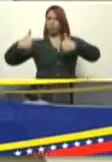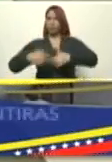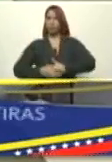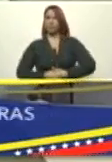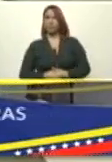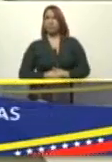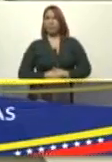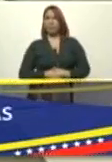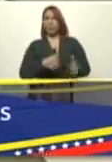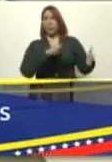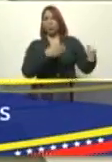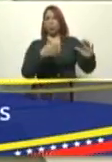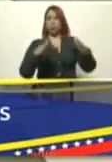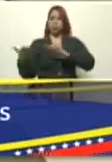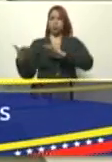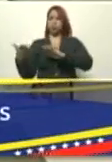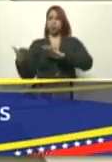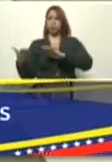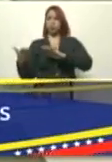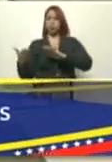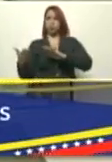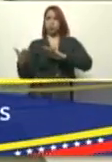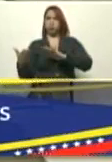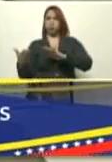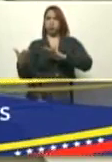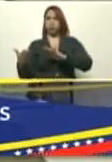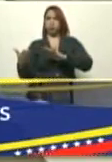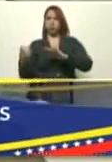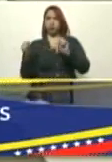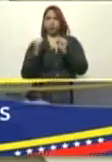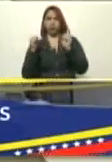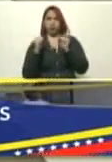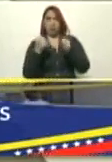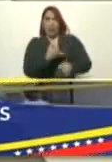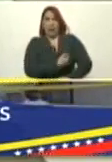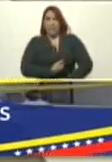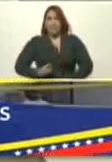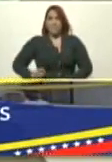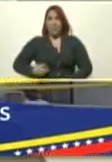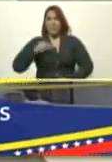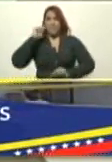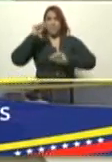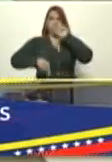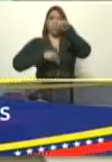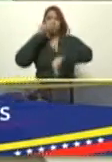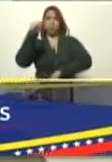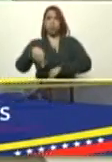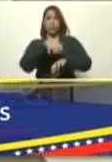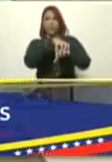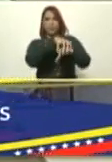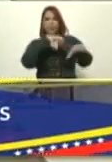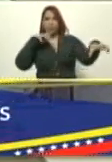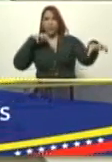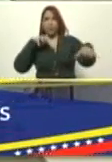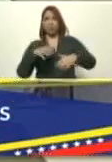que mató por frío, por hambre, por bombardeo a millones